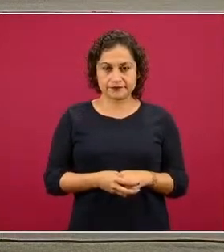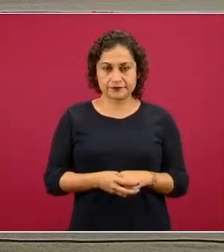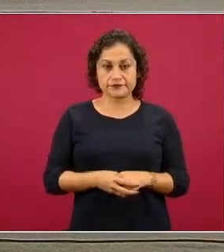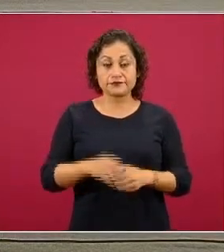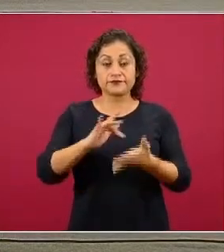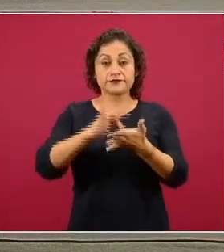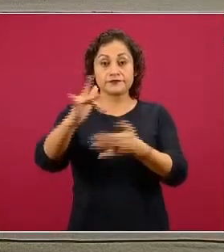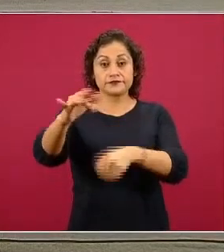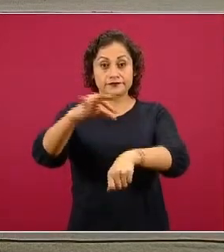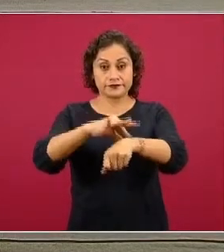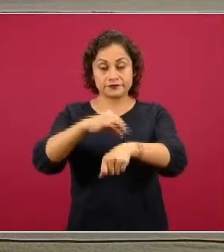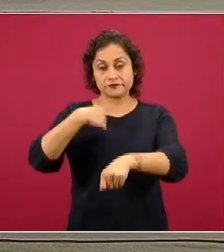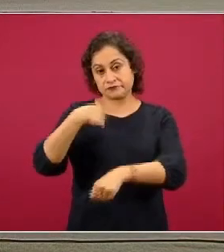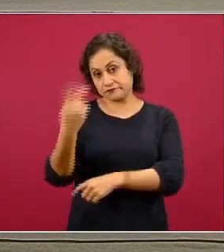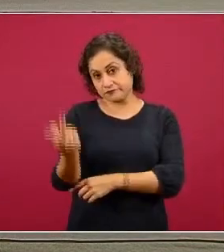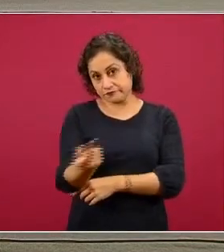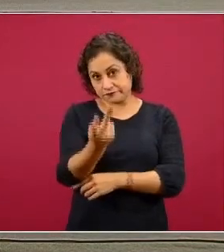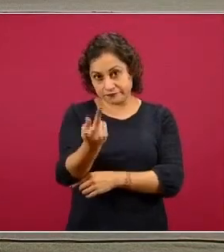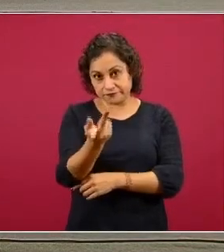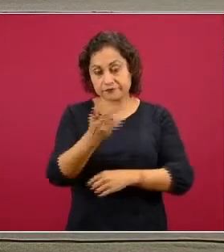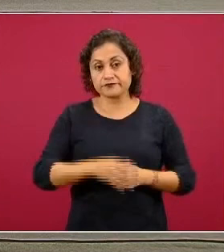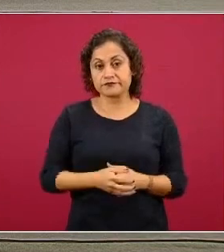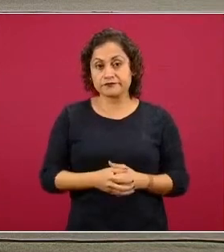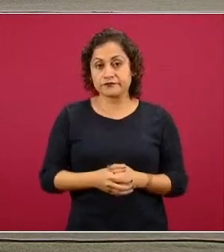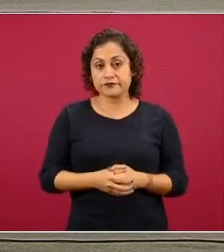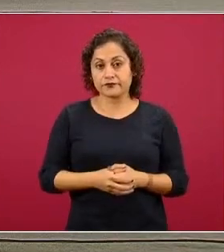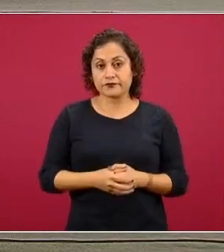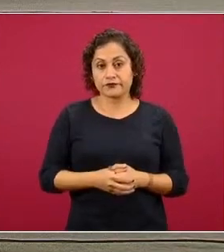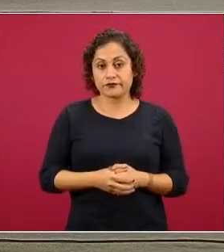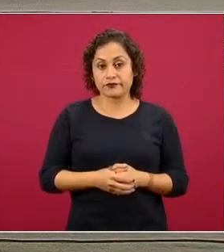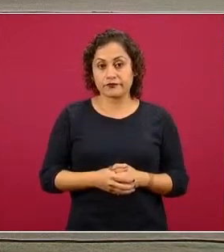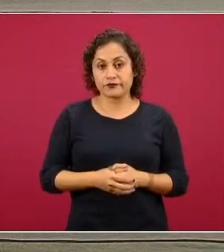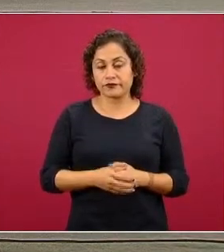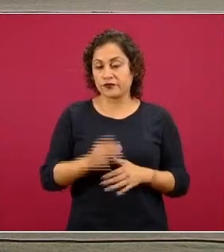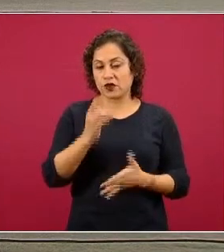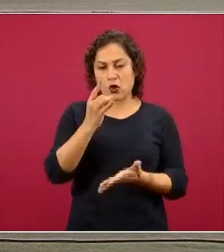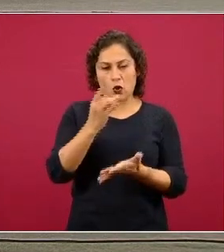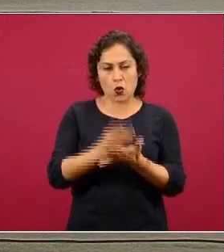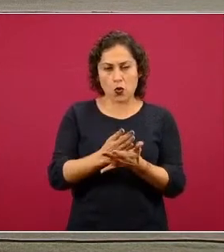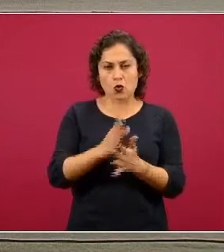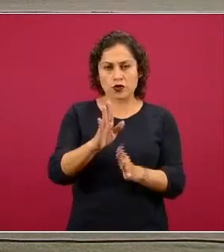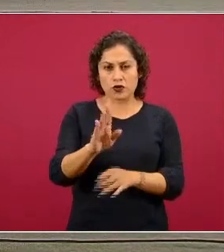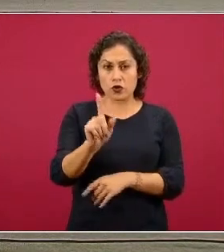Gracias, doctor. Preguntarle, en este 72%, nada más para precisar, en ese